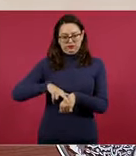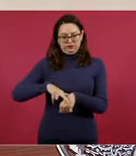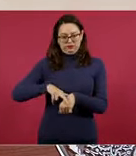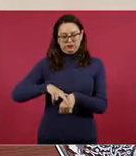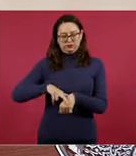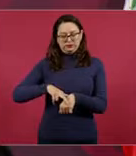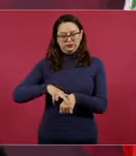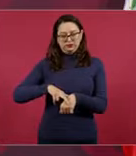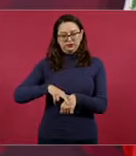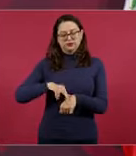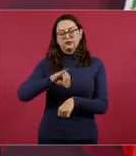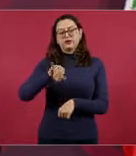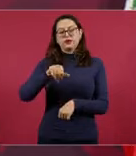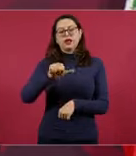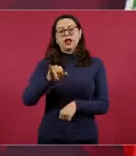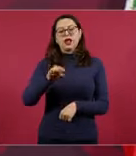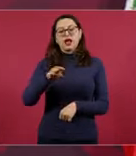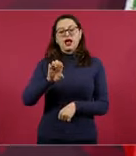Jaime Rodríguez,